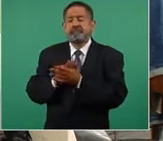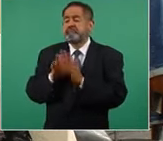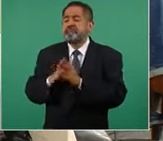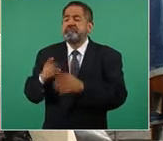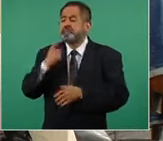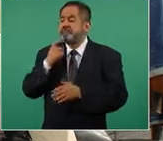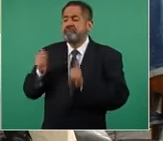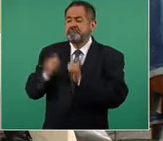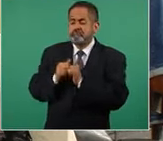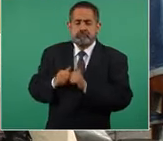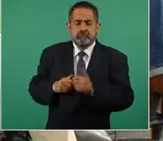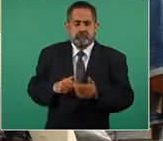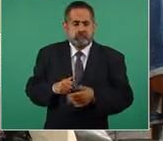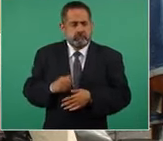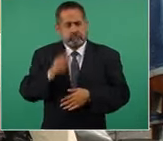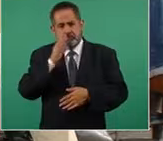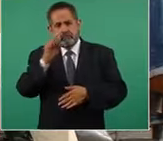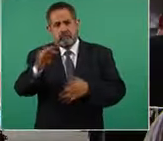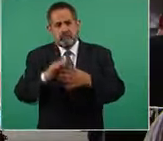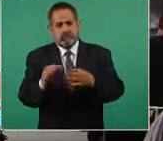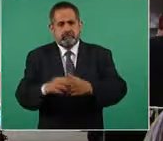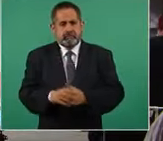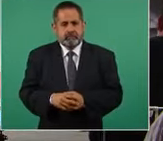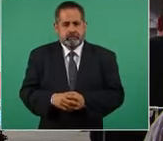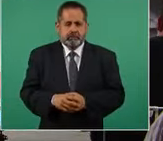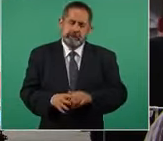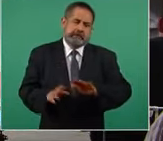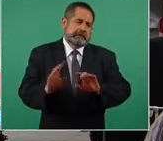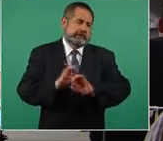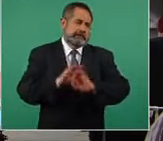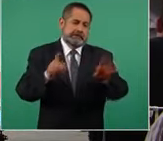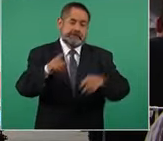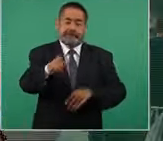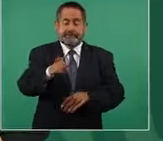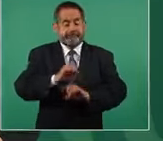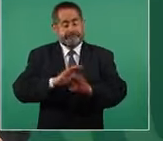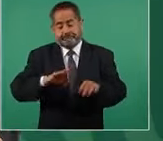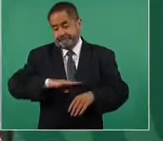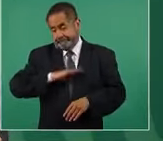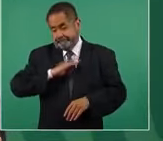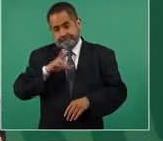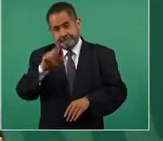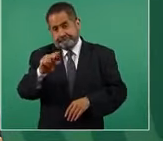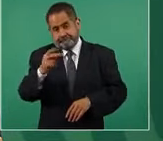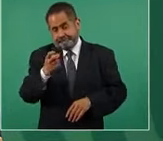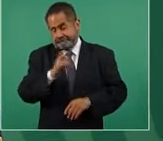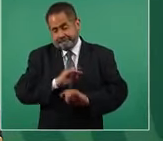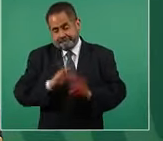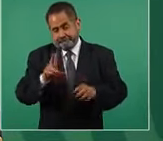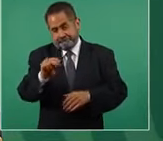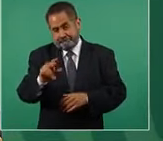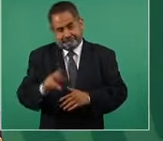Entonces le dijeron, pues coméntale al señor presidente. Ah, no, pues eso sí calienta. Eso sí calienta.